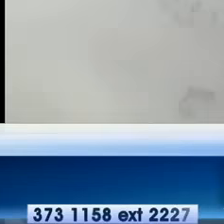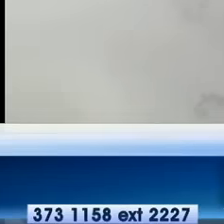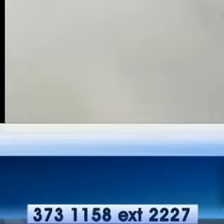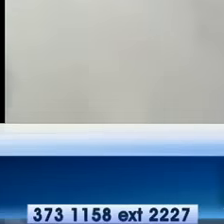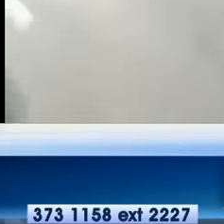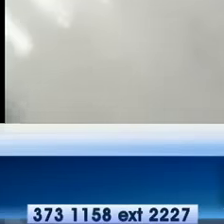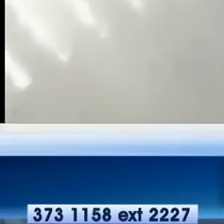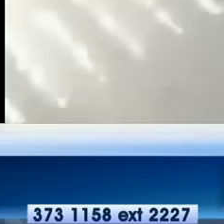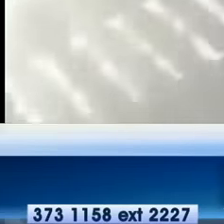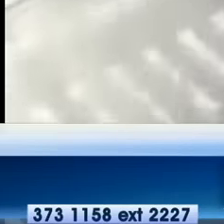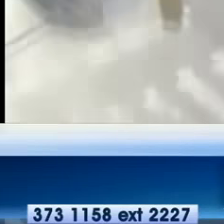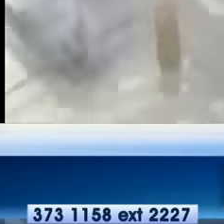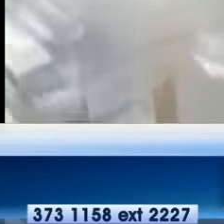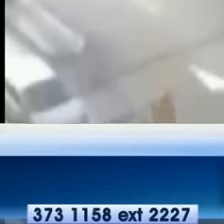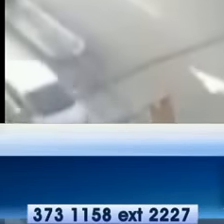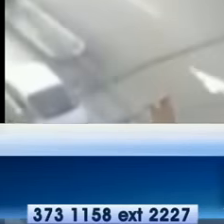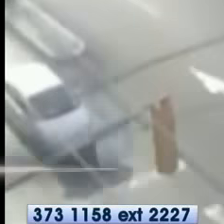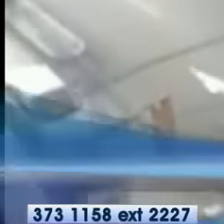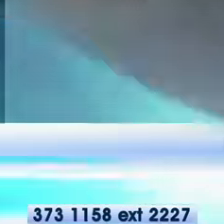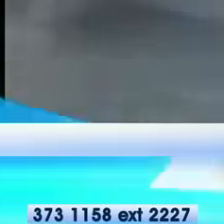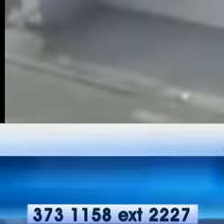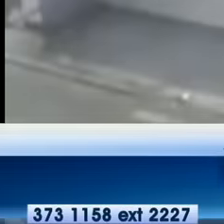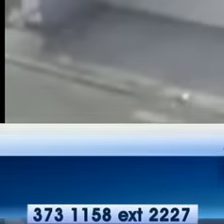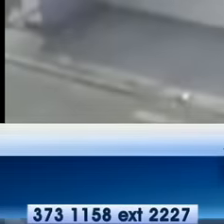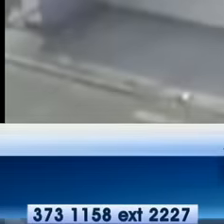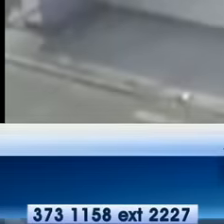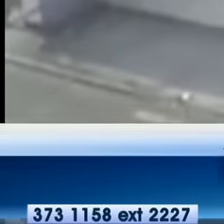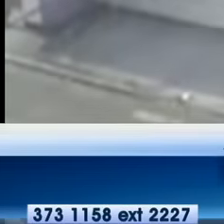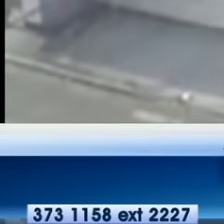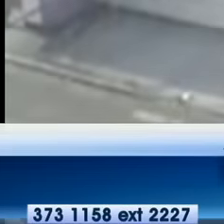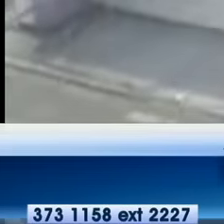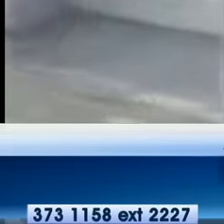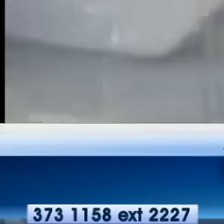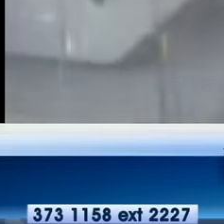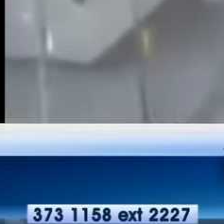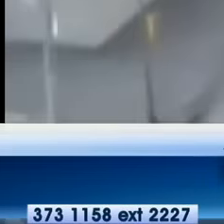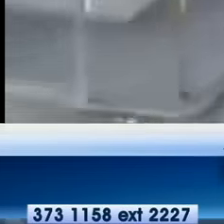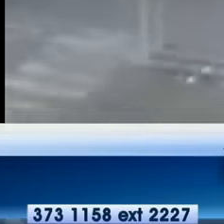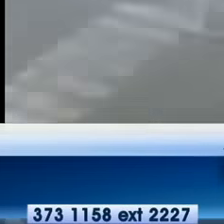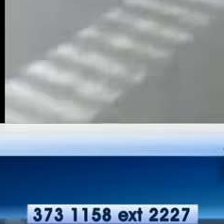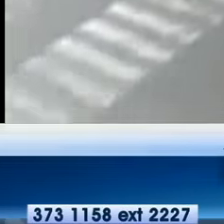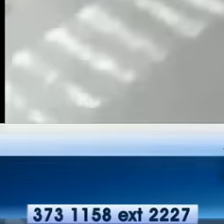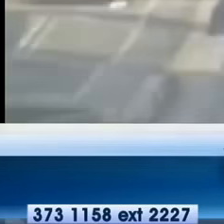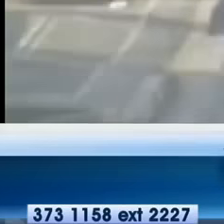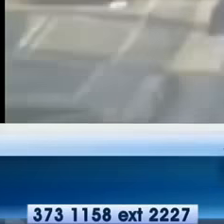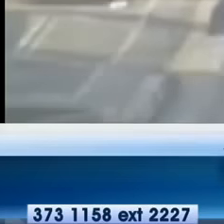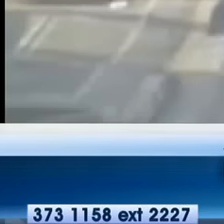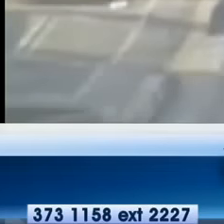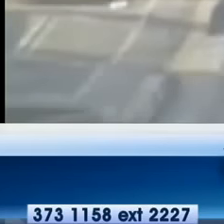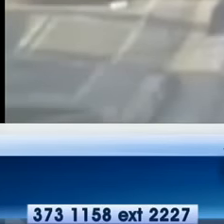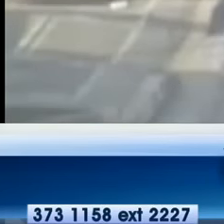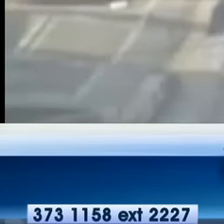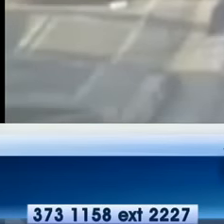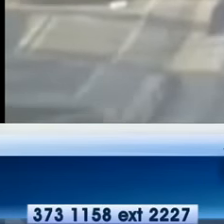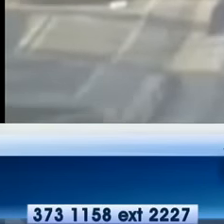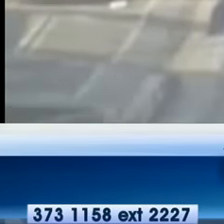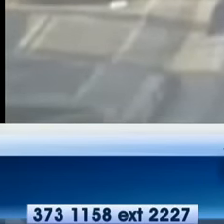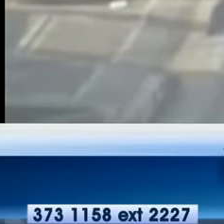Asimismo, el sistema de videovigilancia de la Corporación para la Seguridad Ciudadana captó un accidente de tránsito en la intersección de las